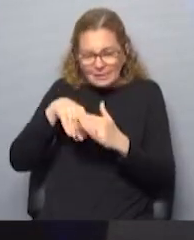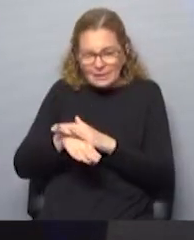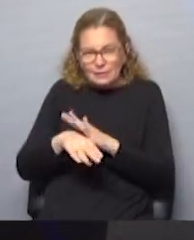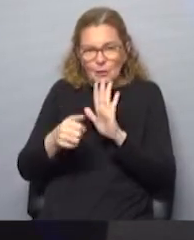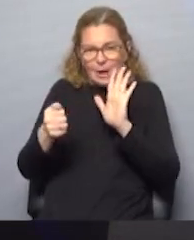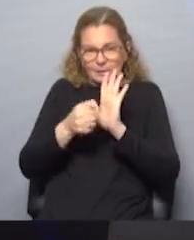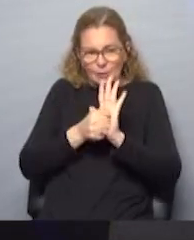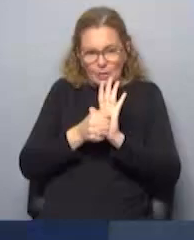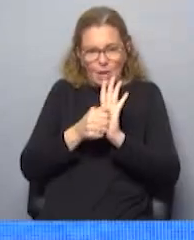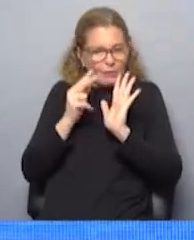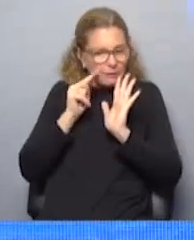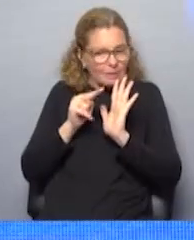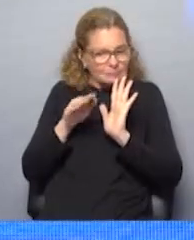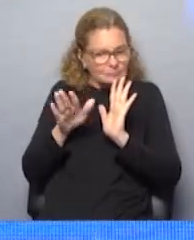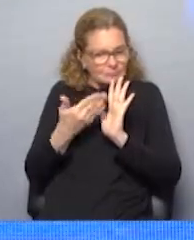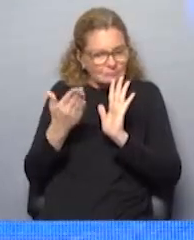articulado y